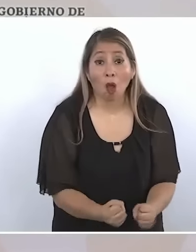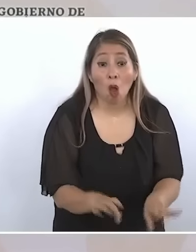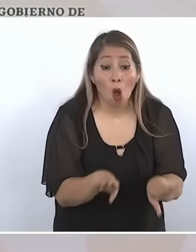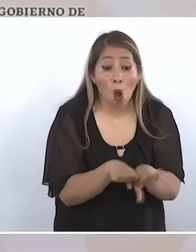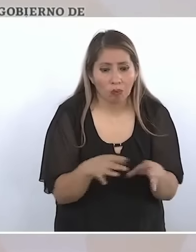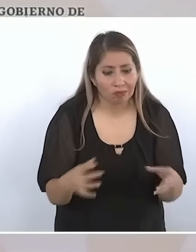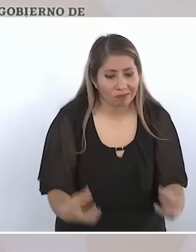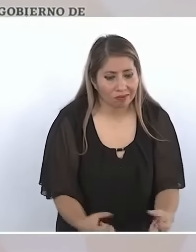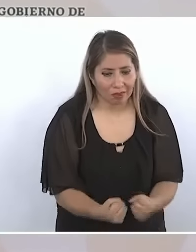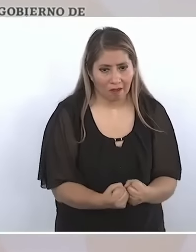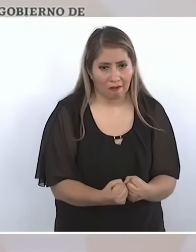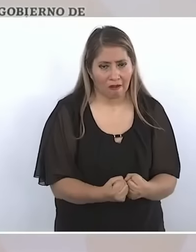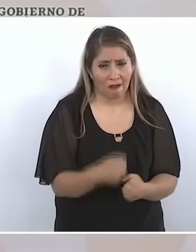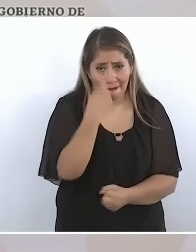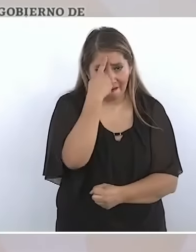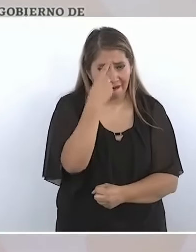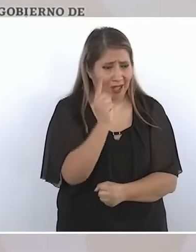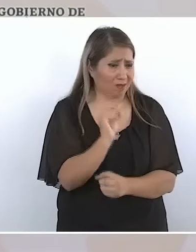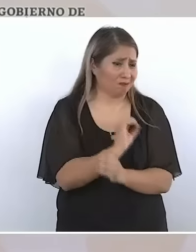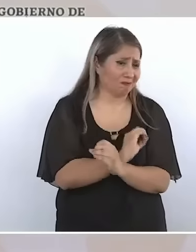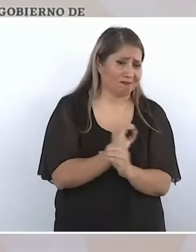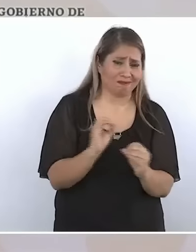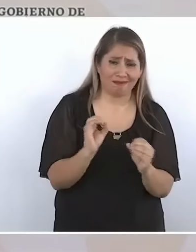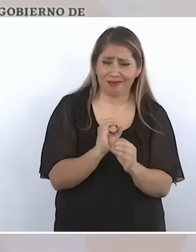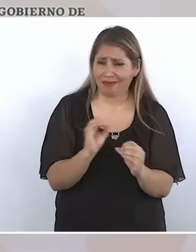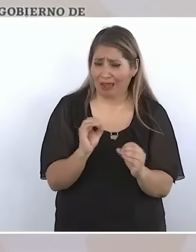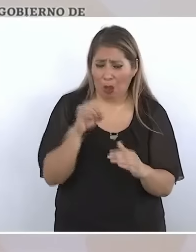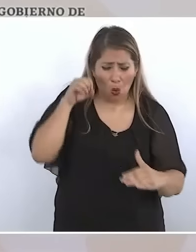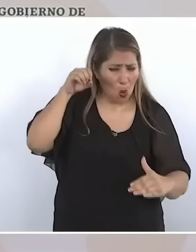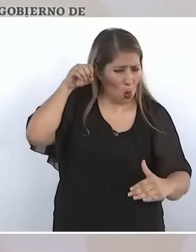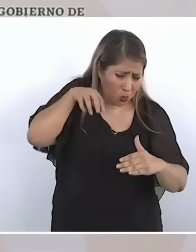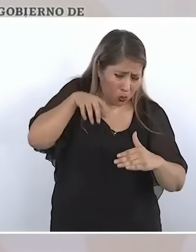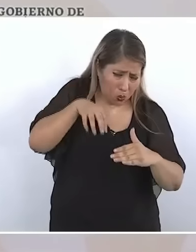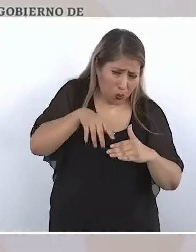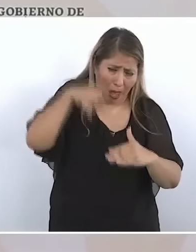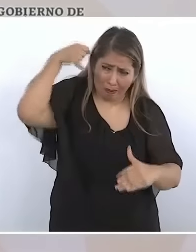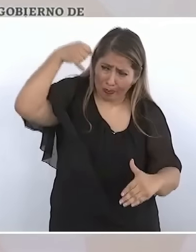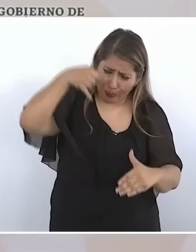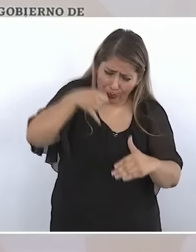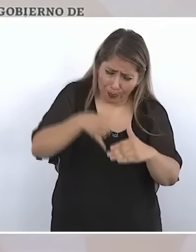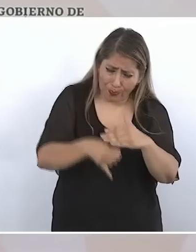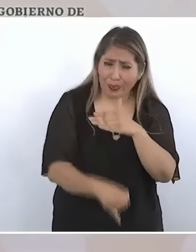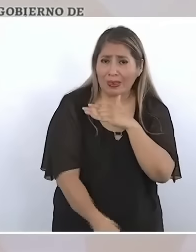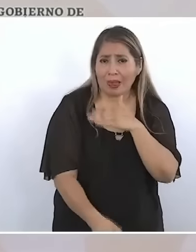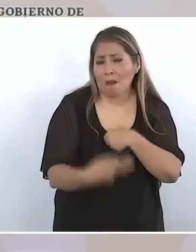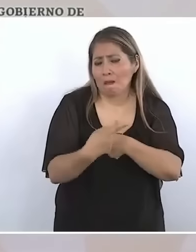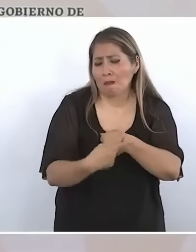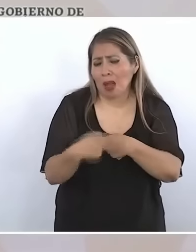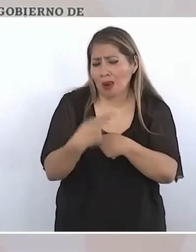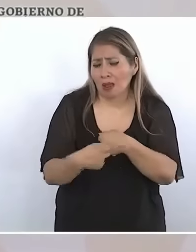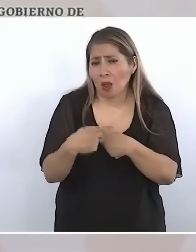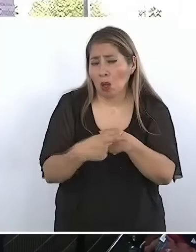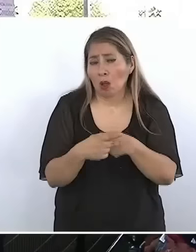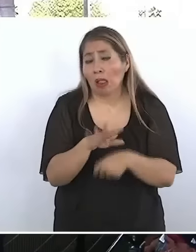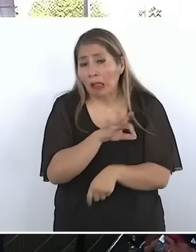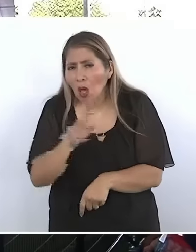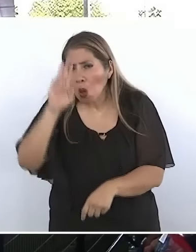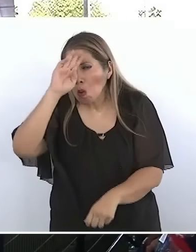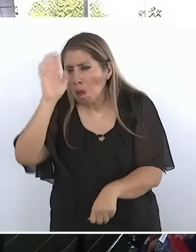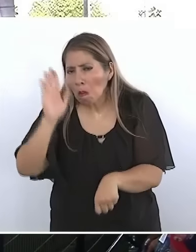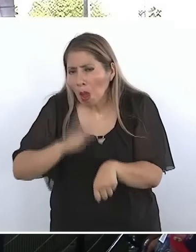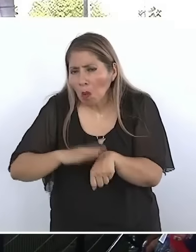va a ser fácil, va a tener muchos riesgos. Podemos construir un